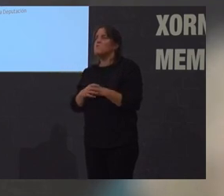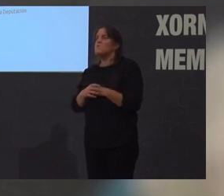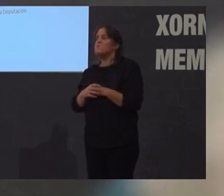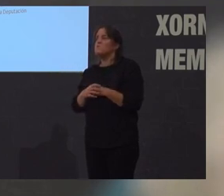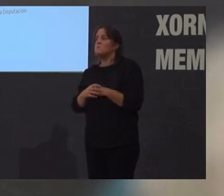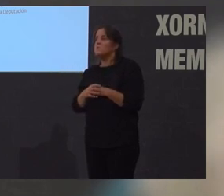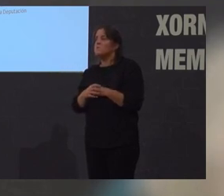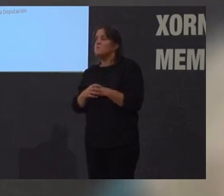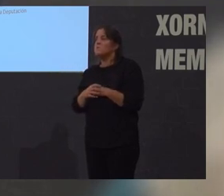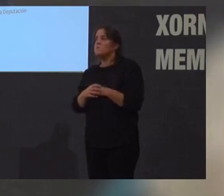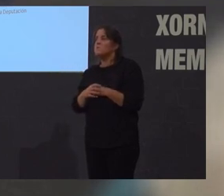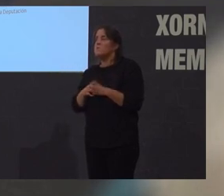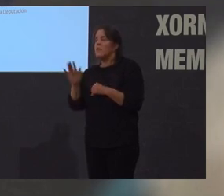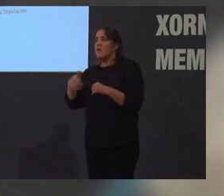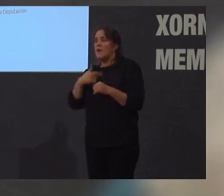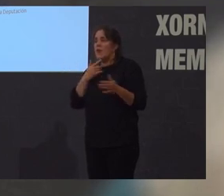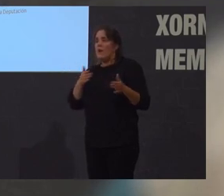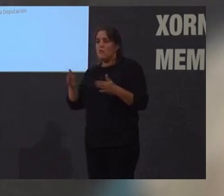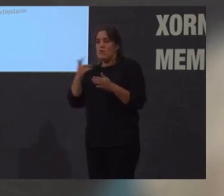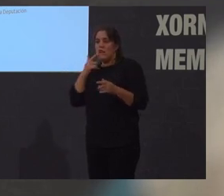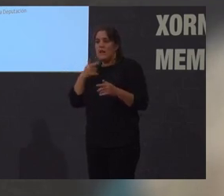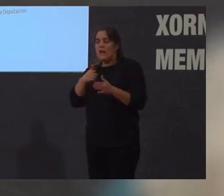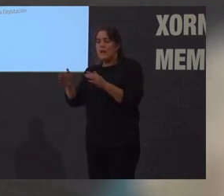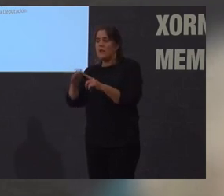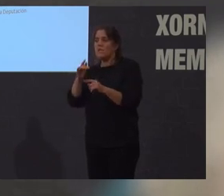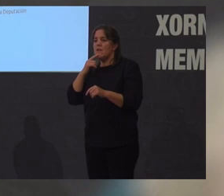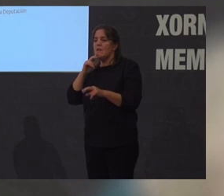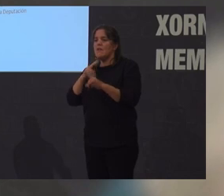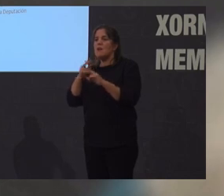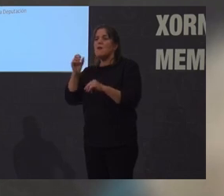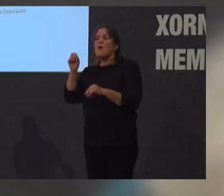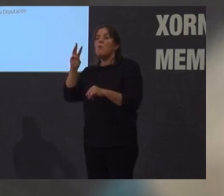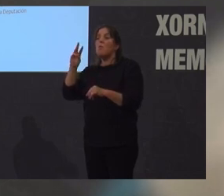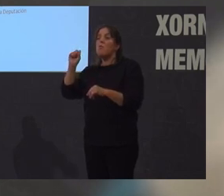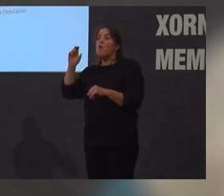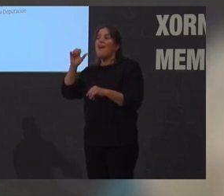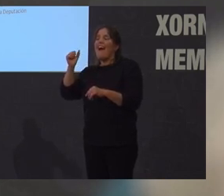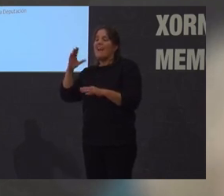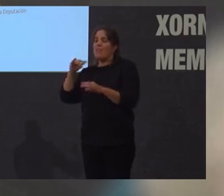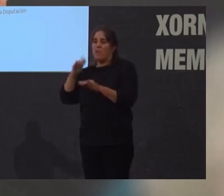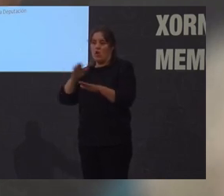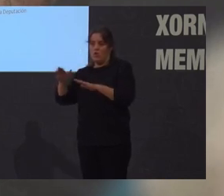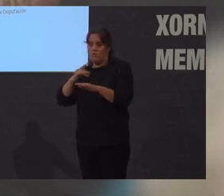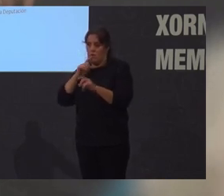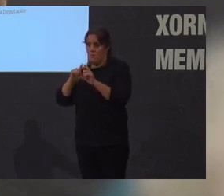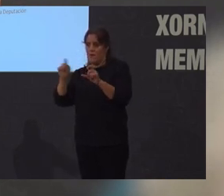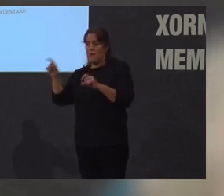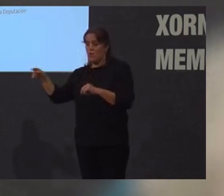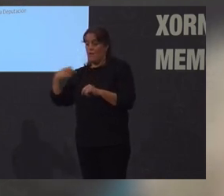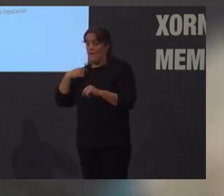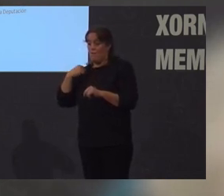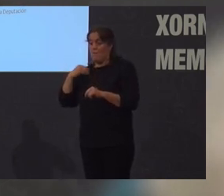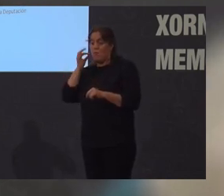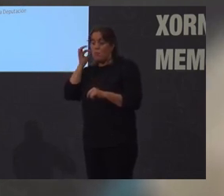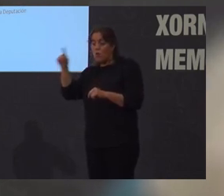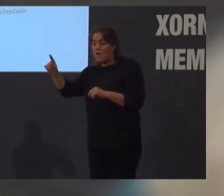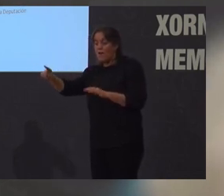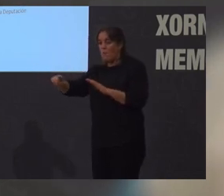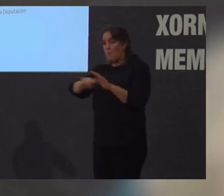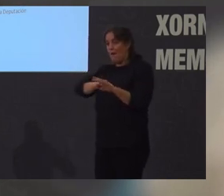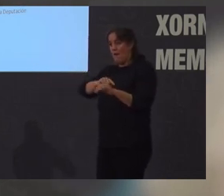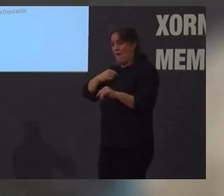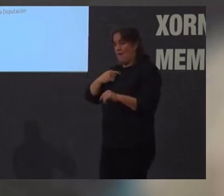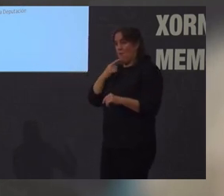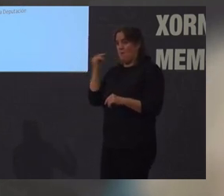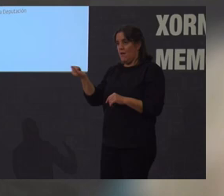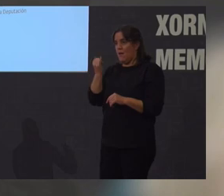que eran los entrecanales, por Acciona, que es la empresa Acciona ahora. Pues esa señora mandó un correo a mi jefe en La Sexta, que yo